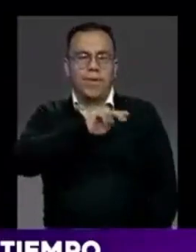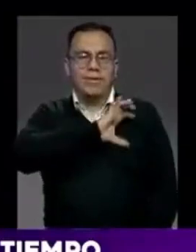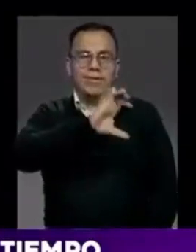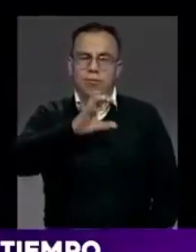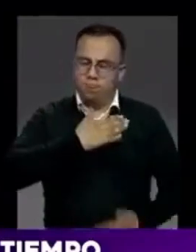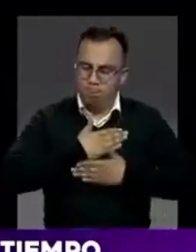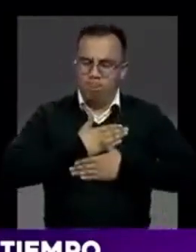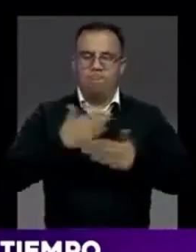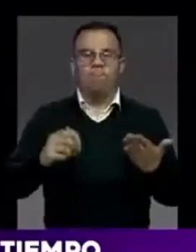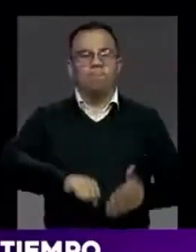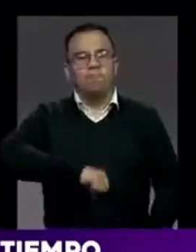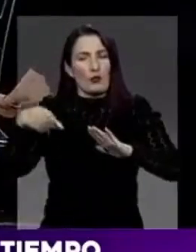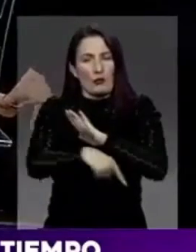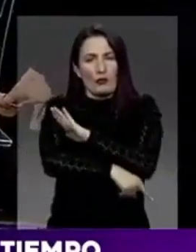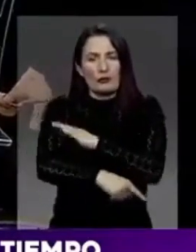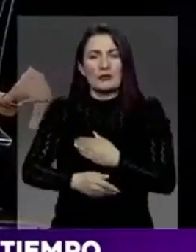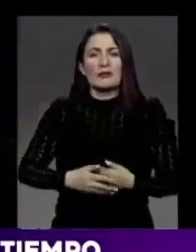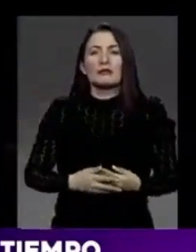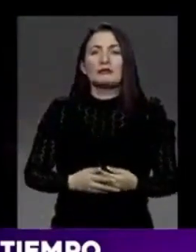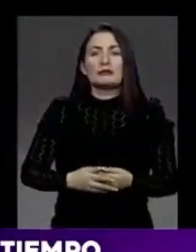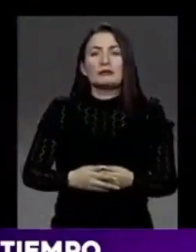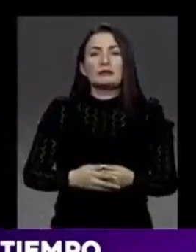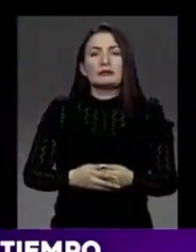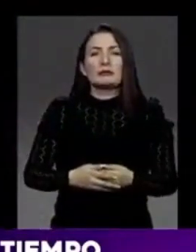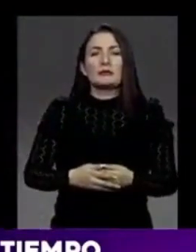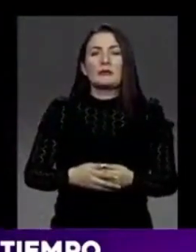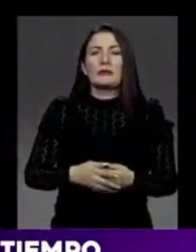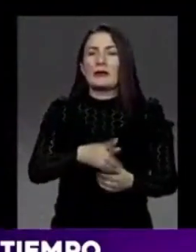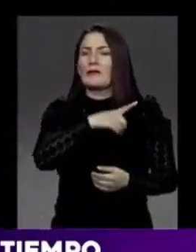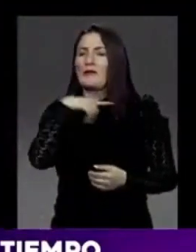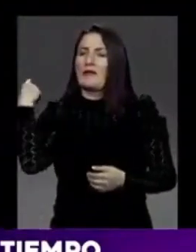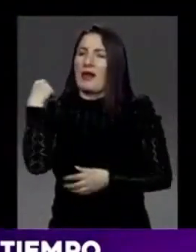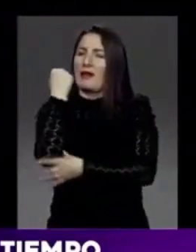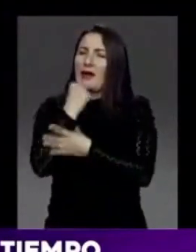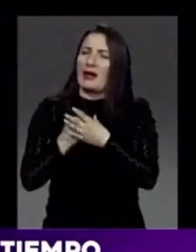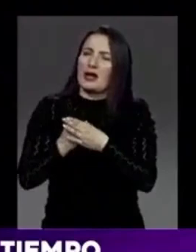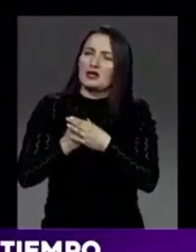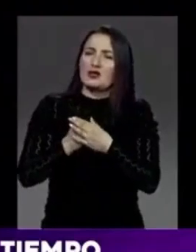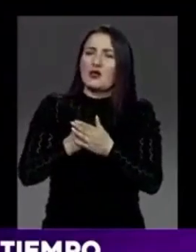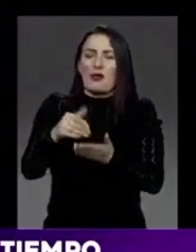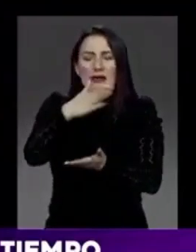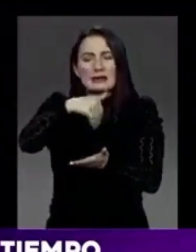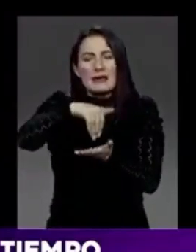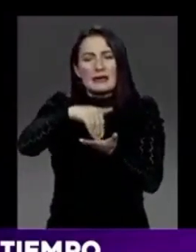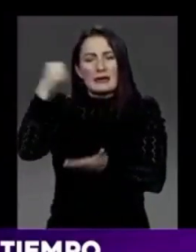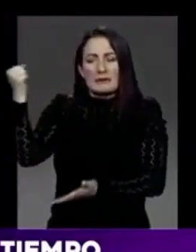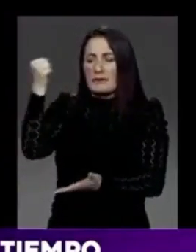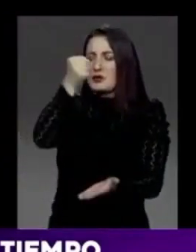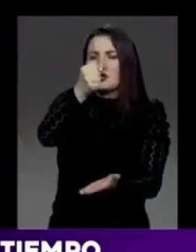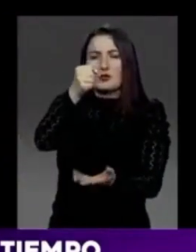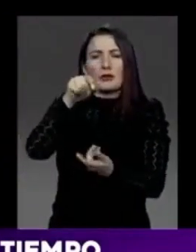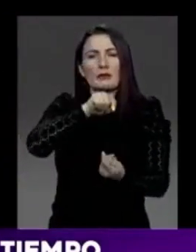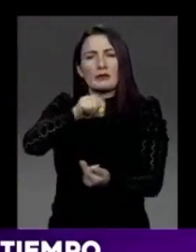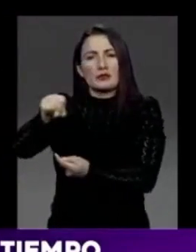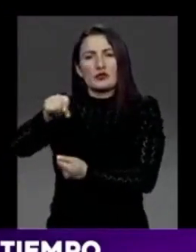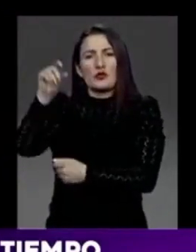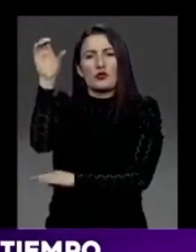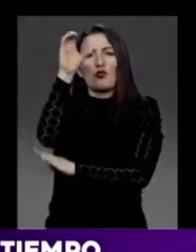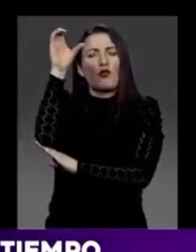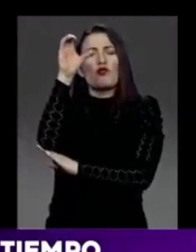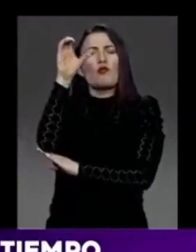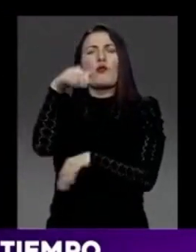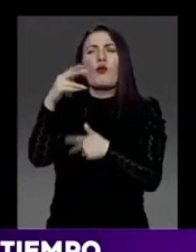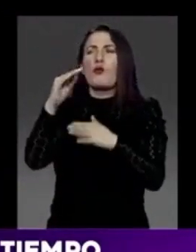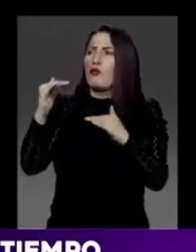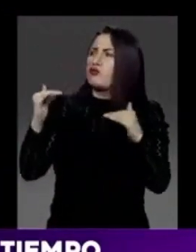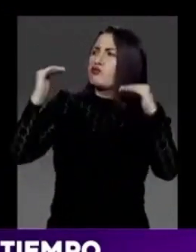con mucho orgullo defiendo las regiones somos un fracaso en el centralismo la ejecución de los presupuestos de inversión en colombia un nivel de